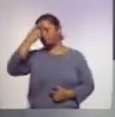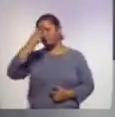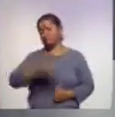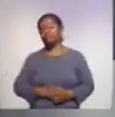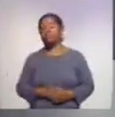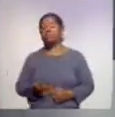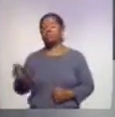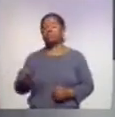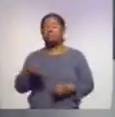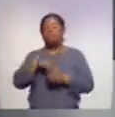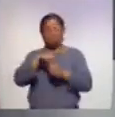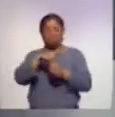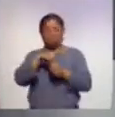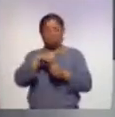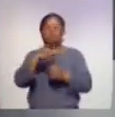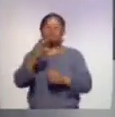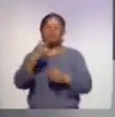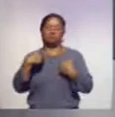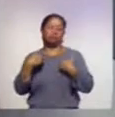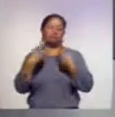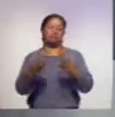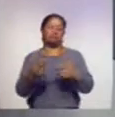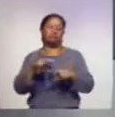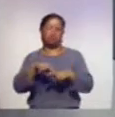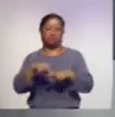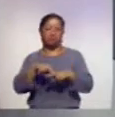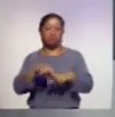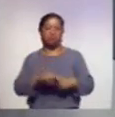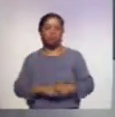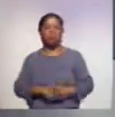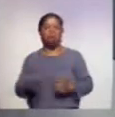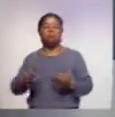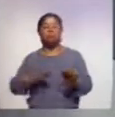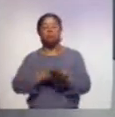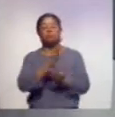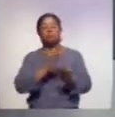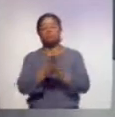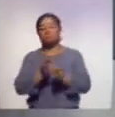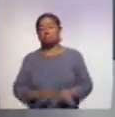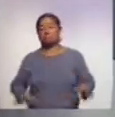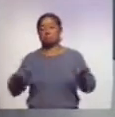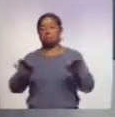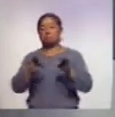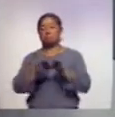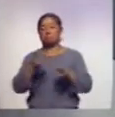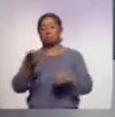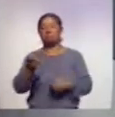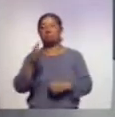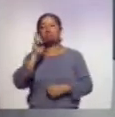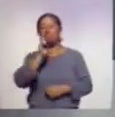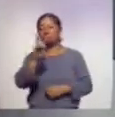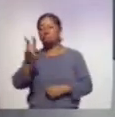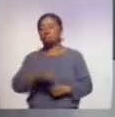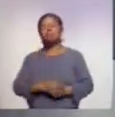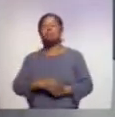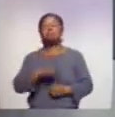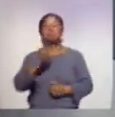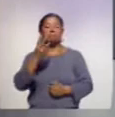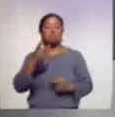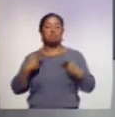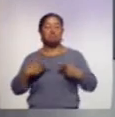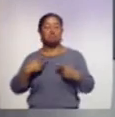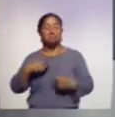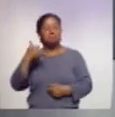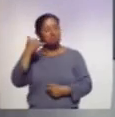es limitado, por eso le estamos regalando sus pases de acceso a este importante evento. Así es que las 3 primeras personas